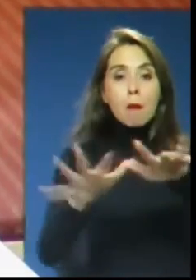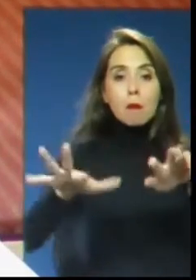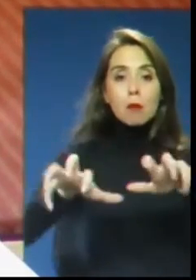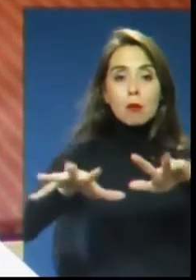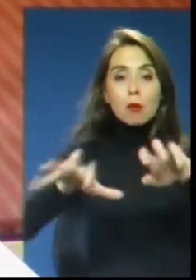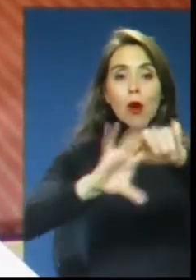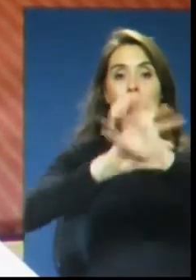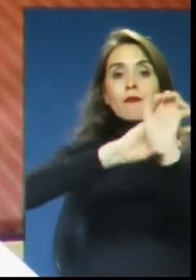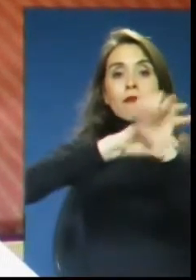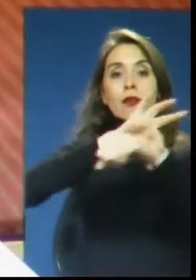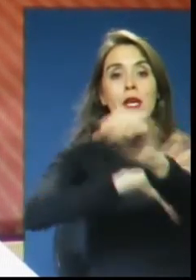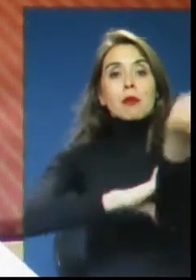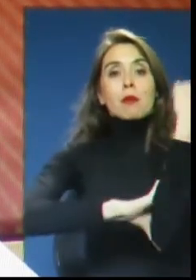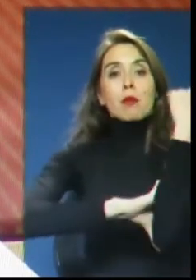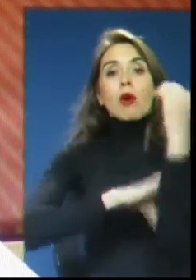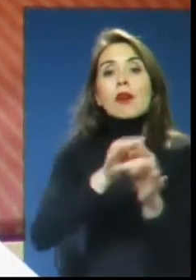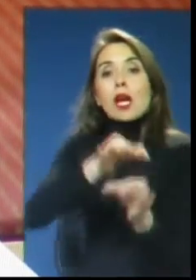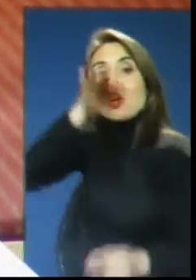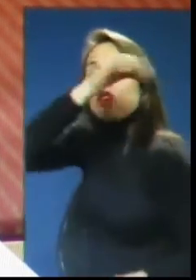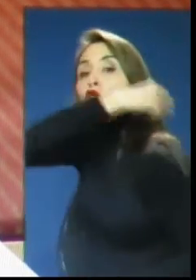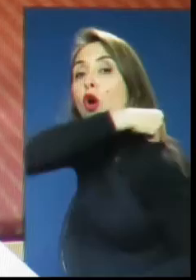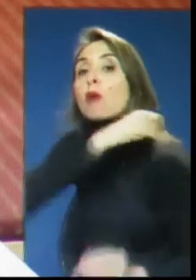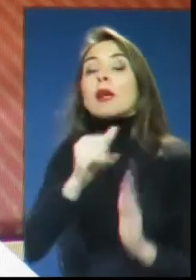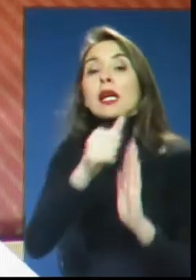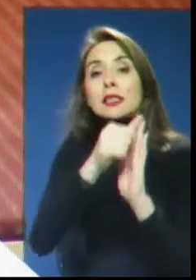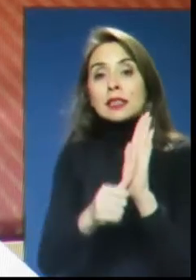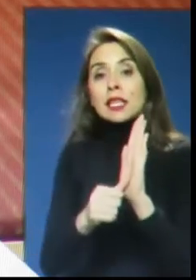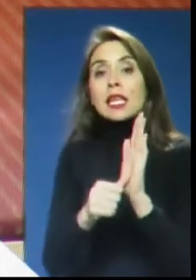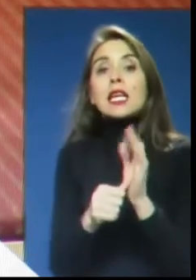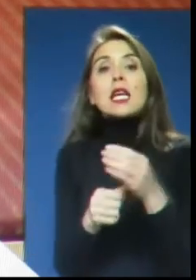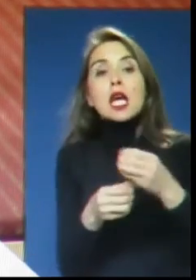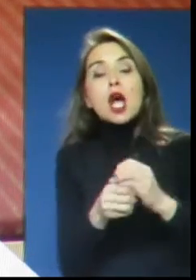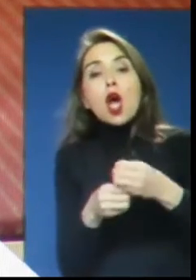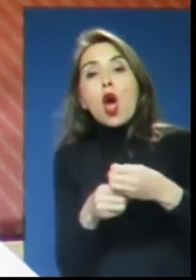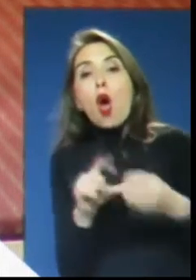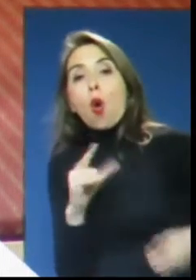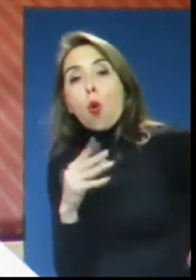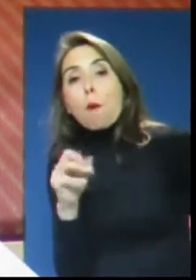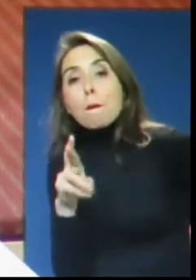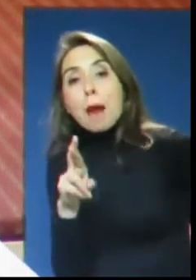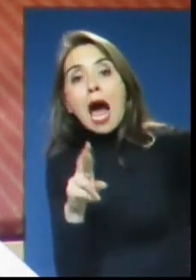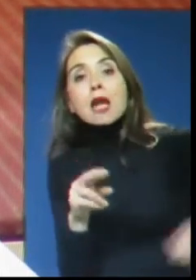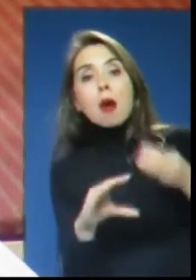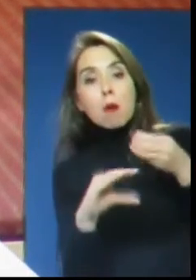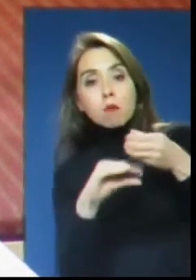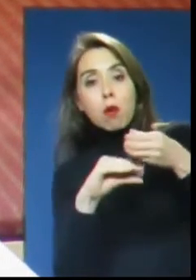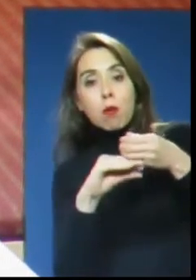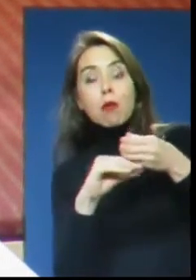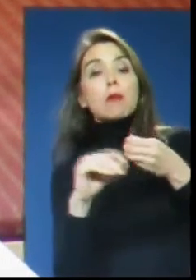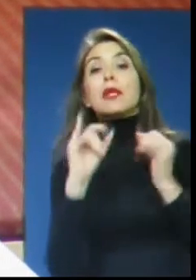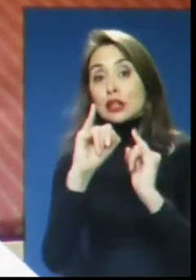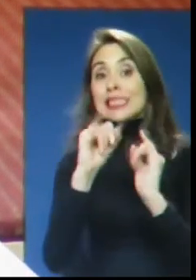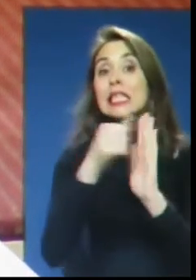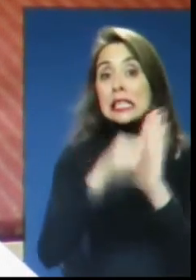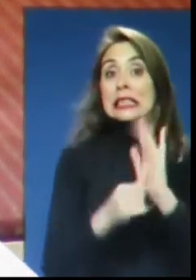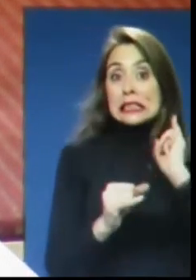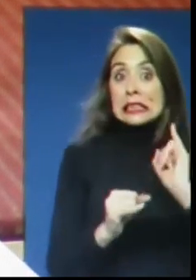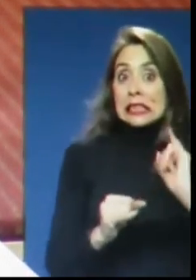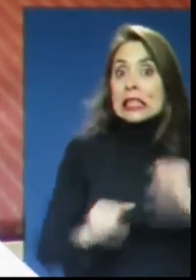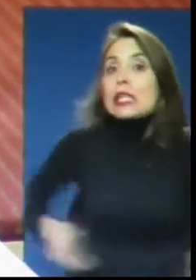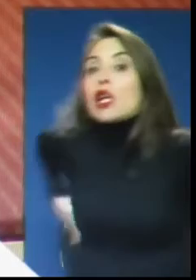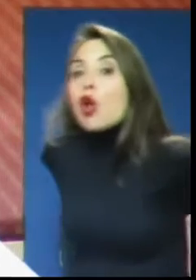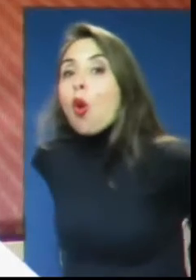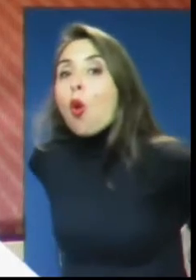columnas considera el tratamiento quirúrgico hernia del núcleo pulposo lumbar, pero no incluye la hernia cervical, pese a